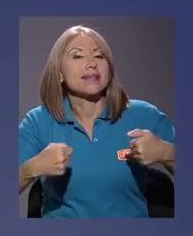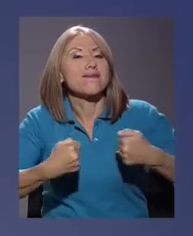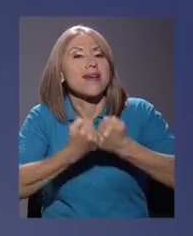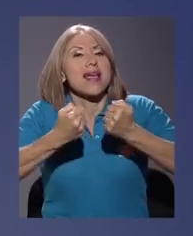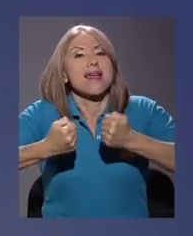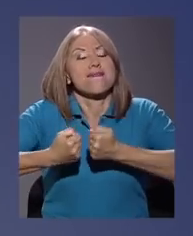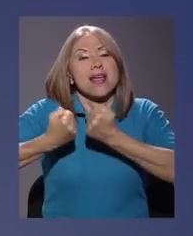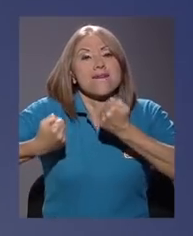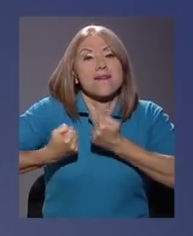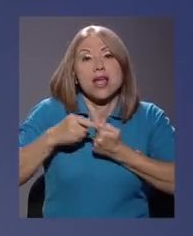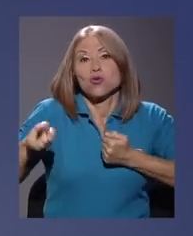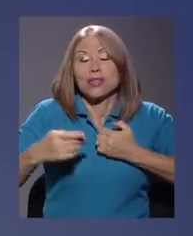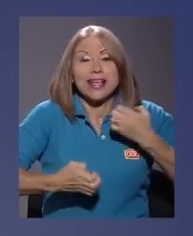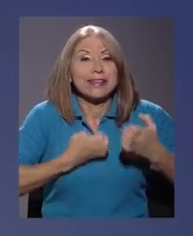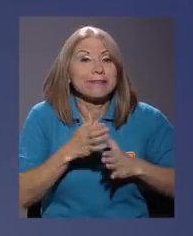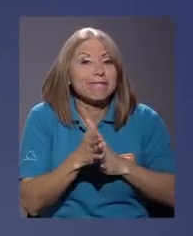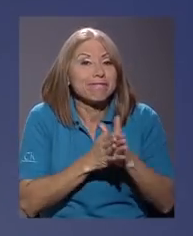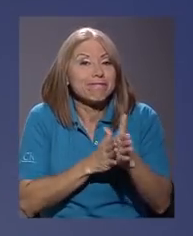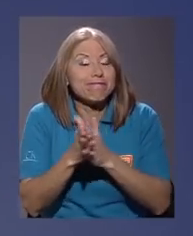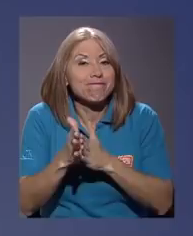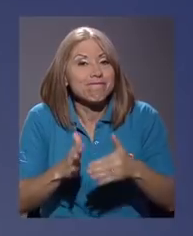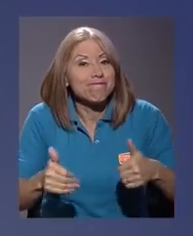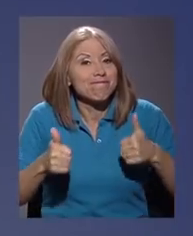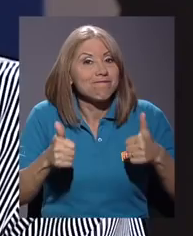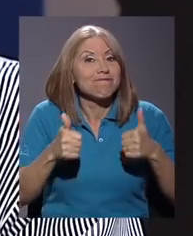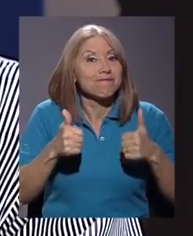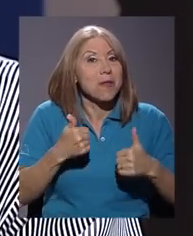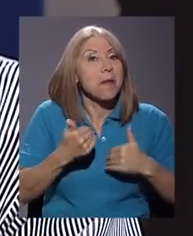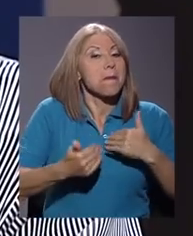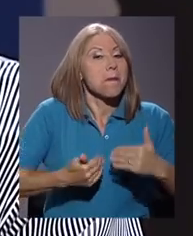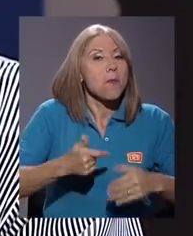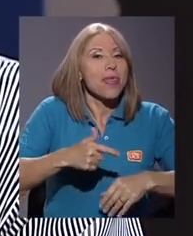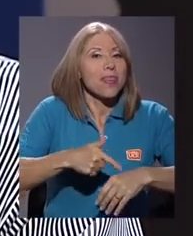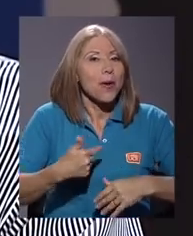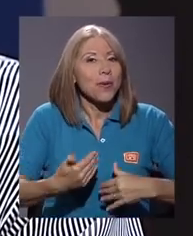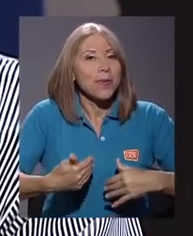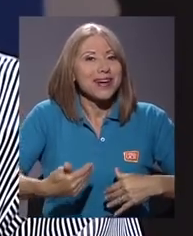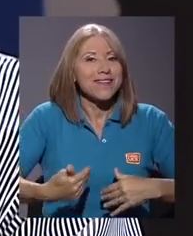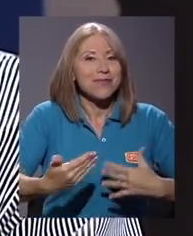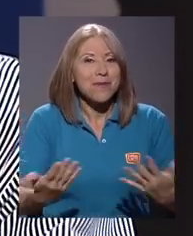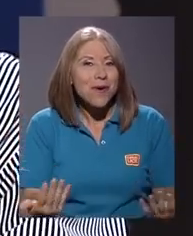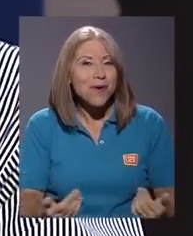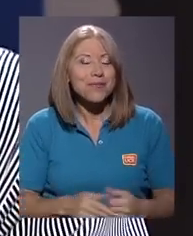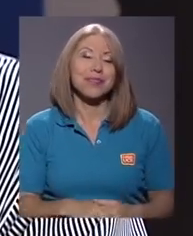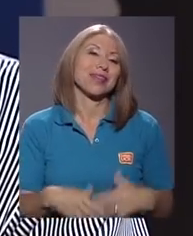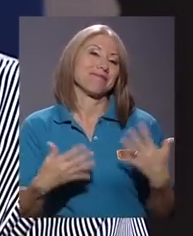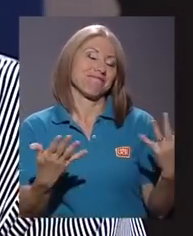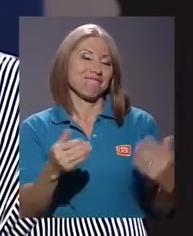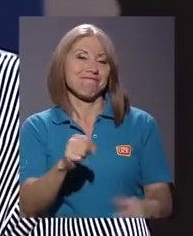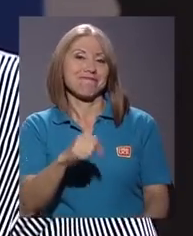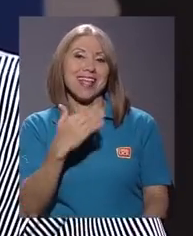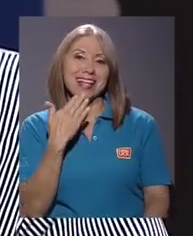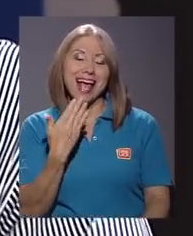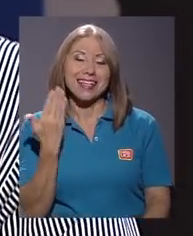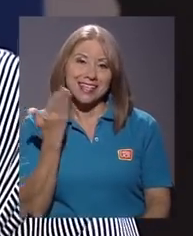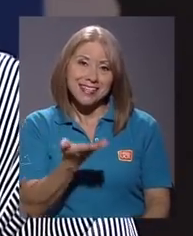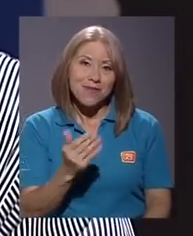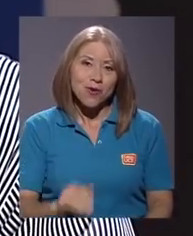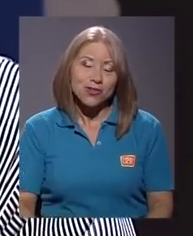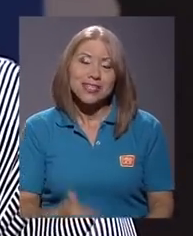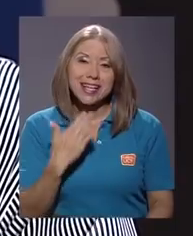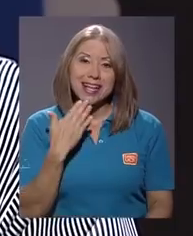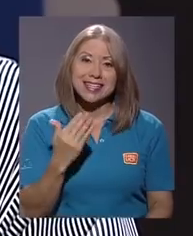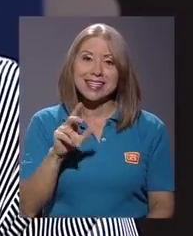eh parece que con muy buen tono y con muy buen ritmo Claro que sí más bien muchas gracias a vos César al